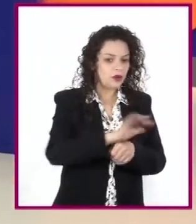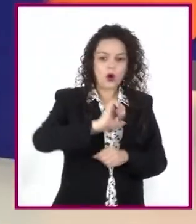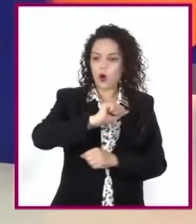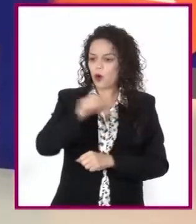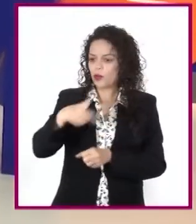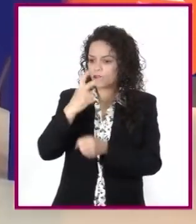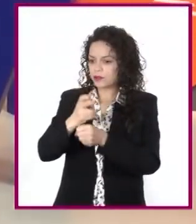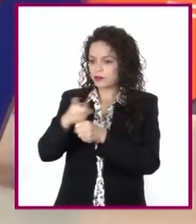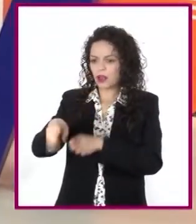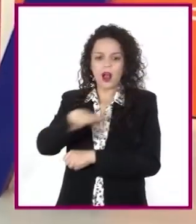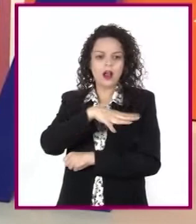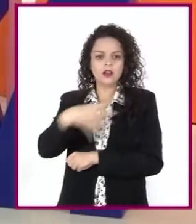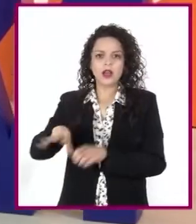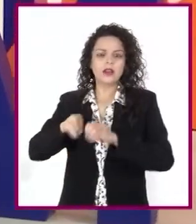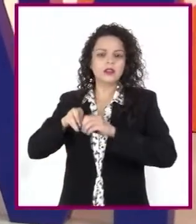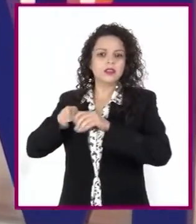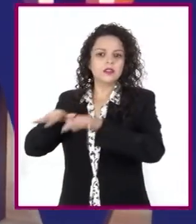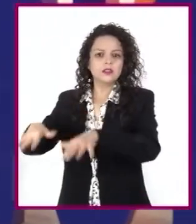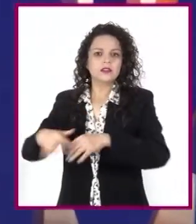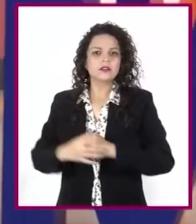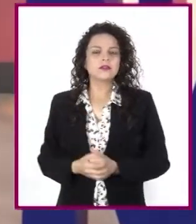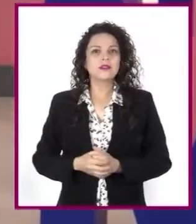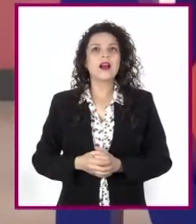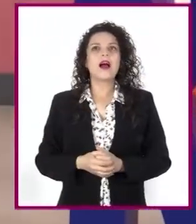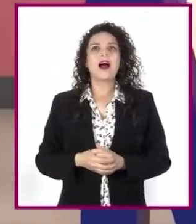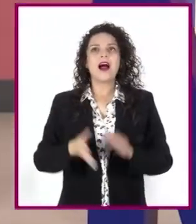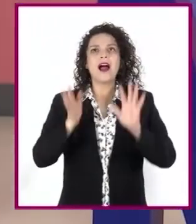general. ¡Ya entendí!